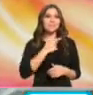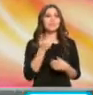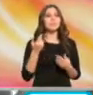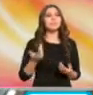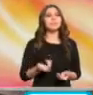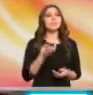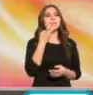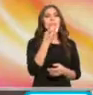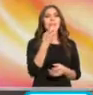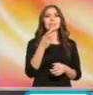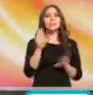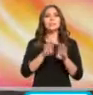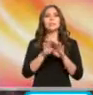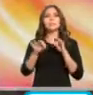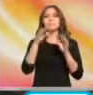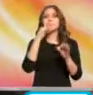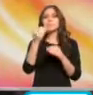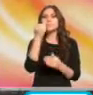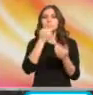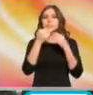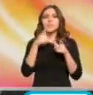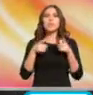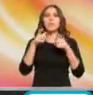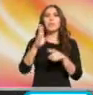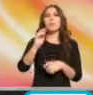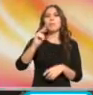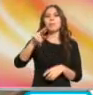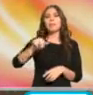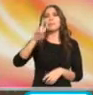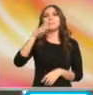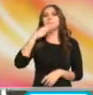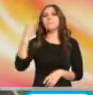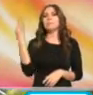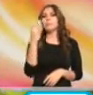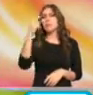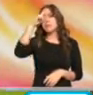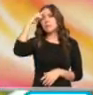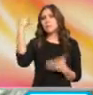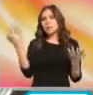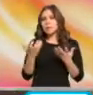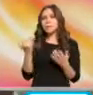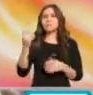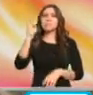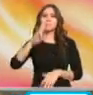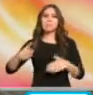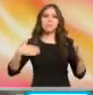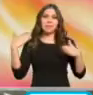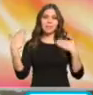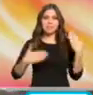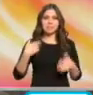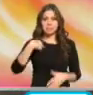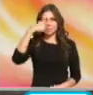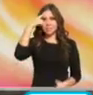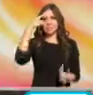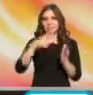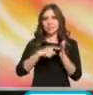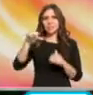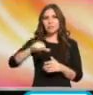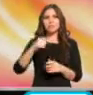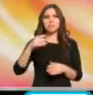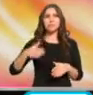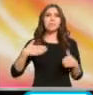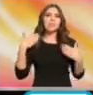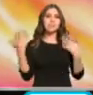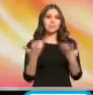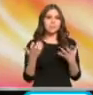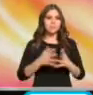estas botanas deliciosas, prácticas y yo creo que divertidas de hacer, ¿verdad, Enrique? Sí, Creo que nos vamos claro a que divertir hoy un sí. poquito. Pero